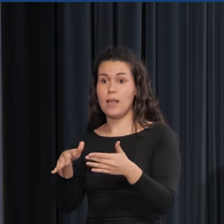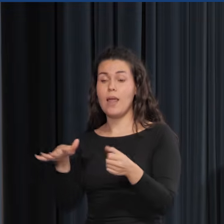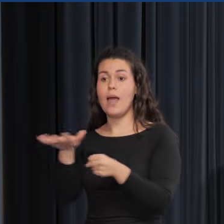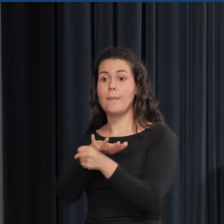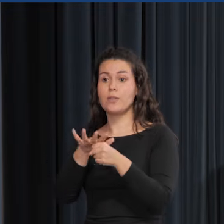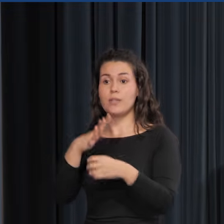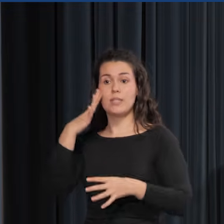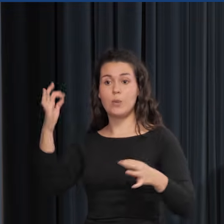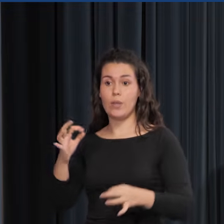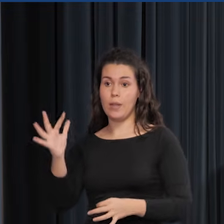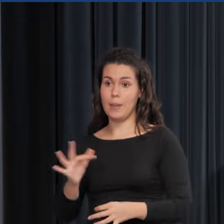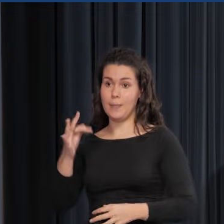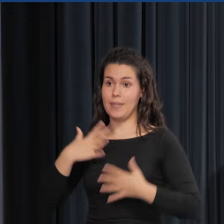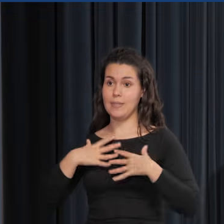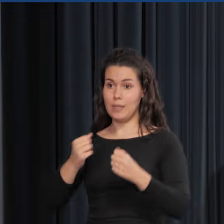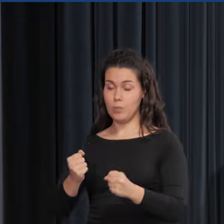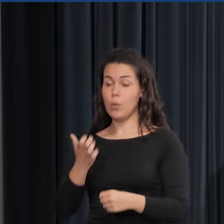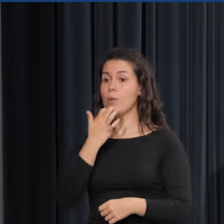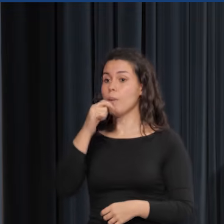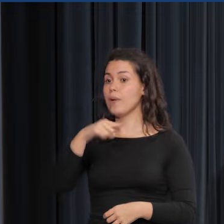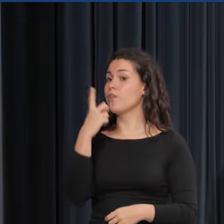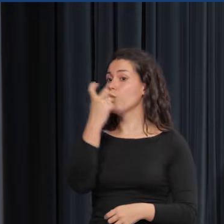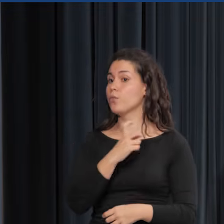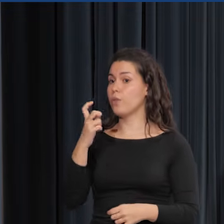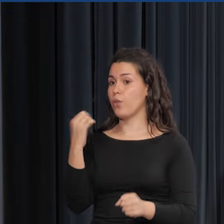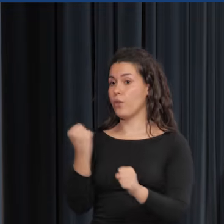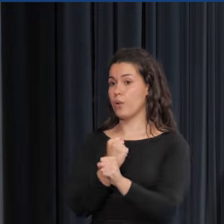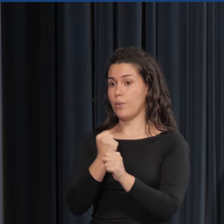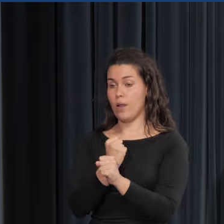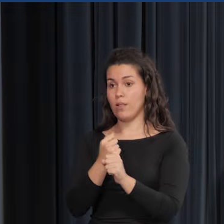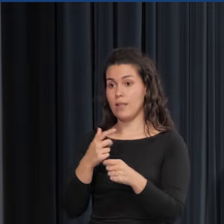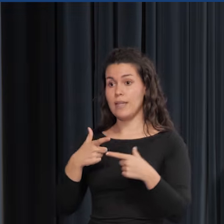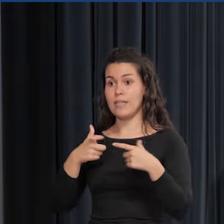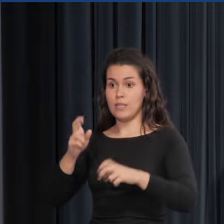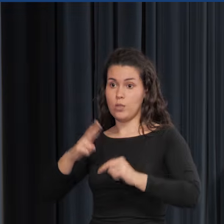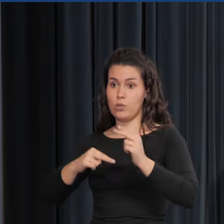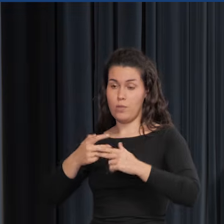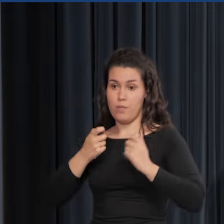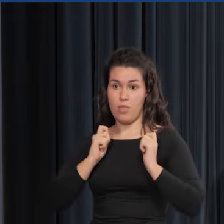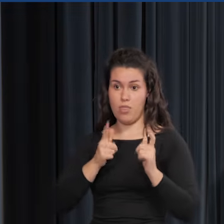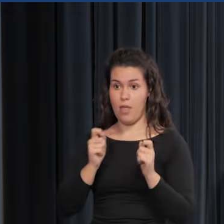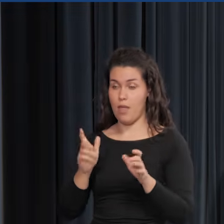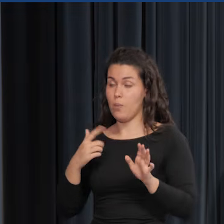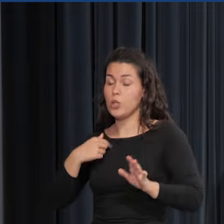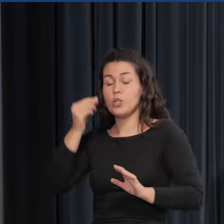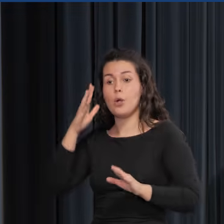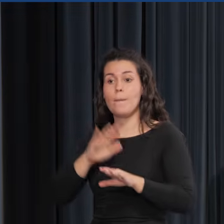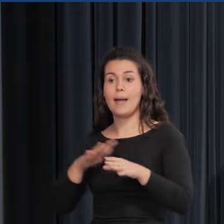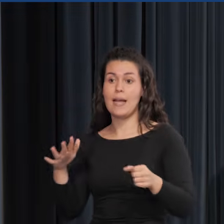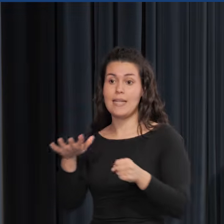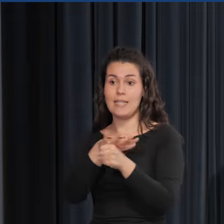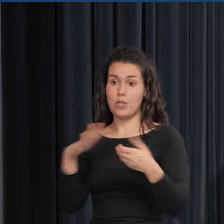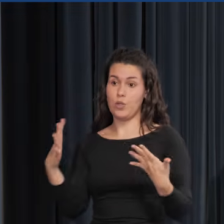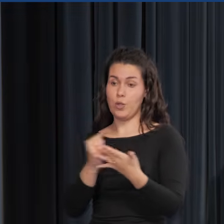por ejemplo, la Fundación Laboral pone a disposición del sector, y diría que casi para todos los sectores, pero sobre todo del